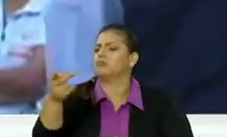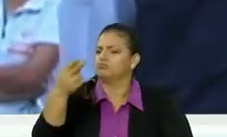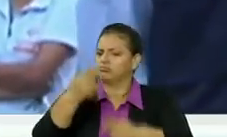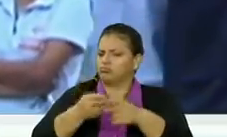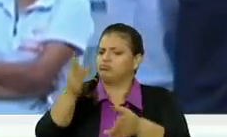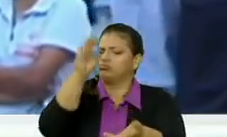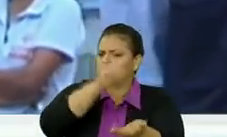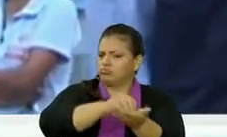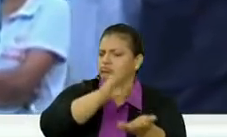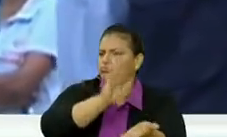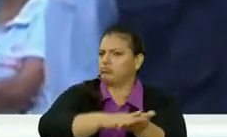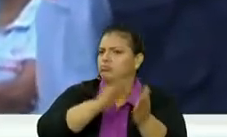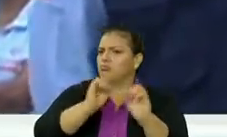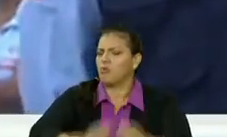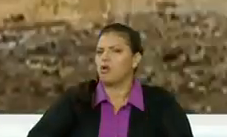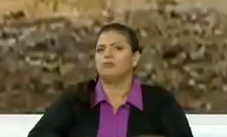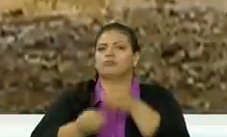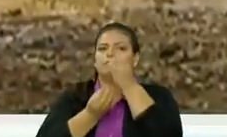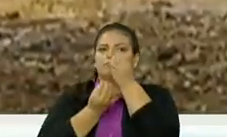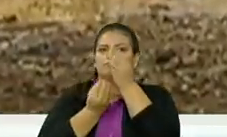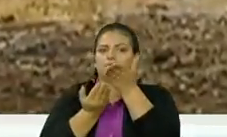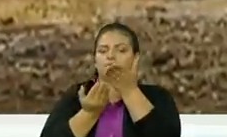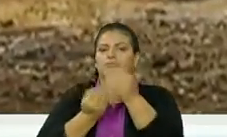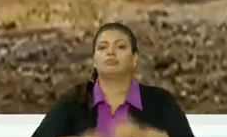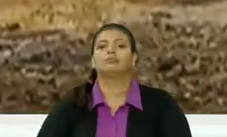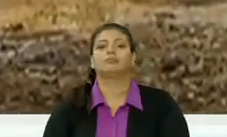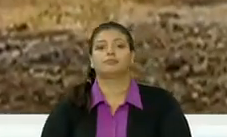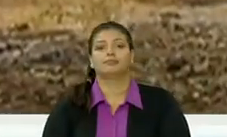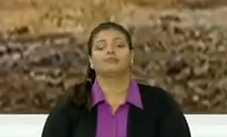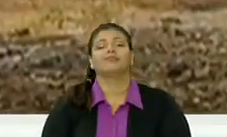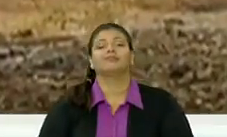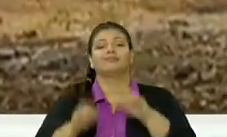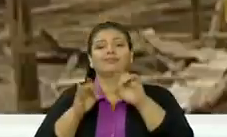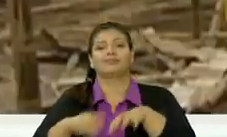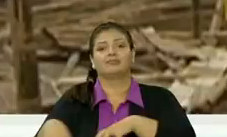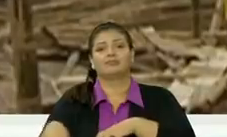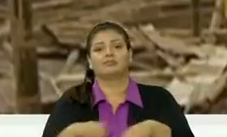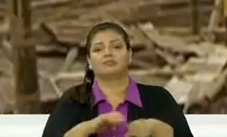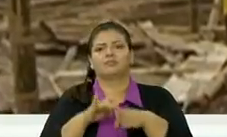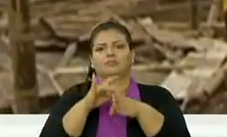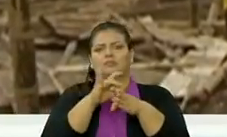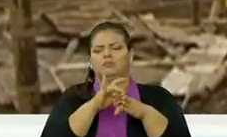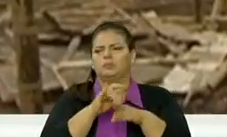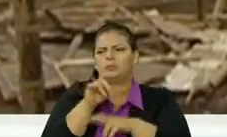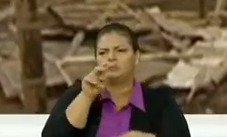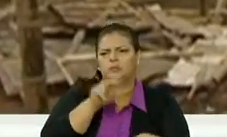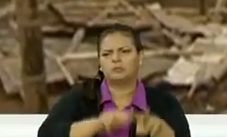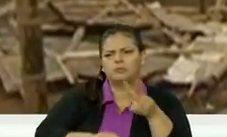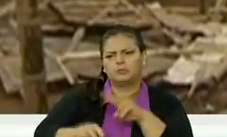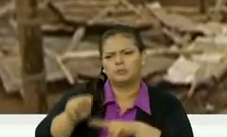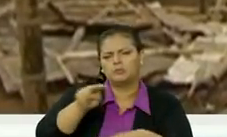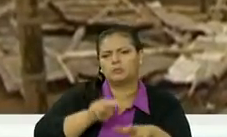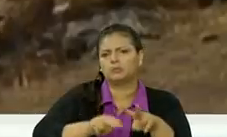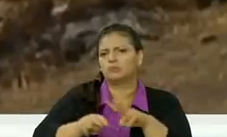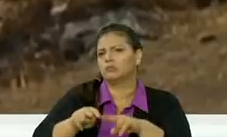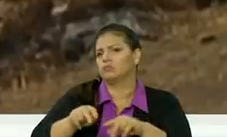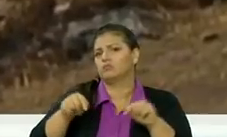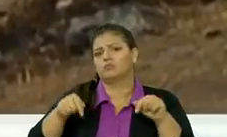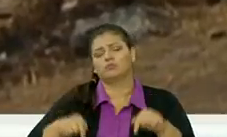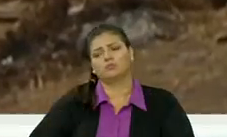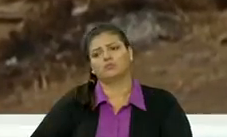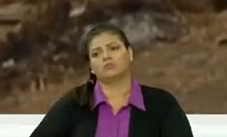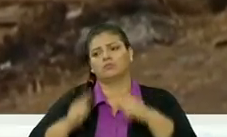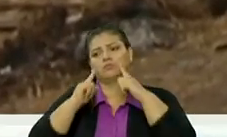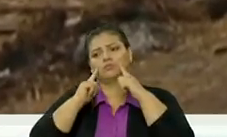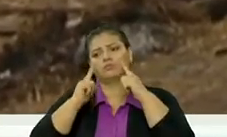de Asentamientos Irregulares espera ese fin de semana no tener aquí ninguna de esas estructuras. La entidad de gobierno indica que tratan